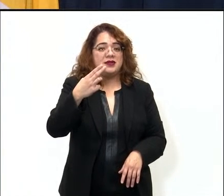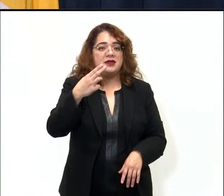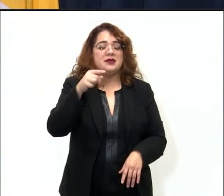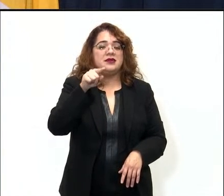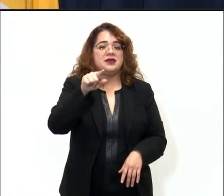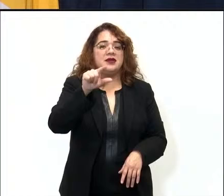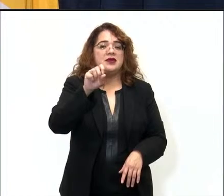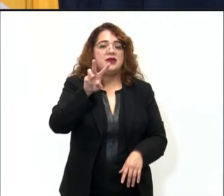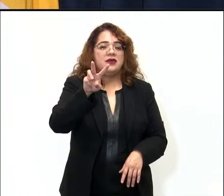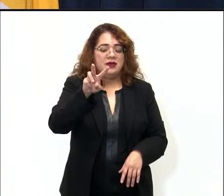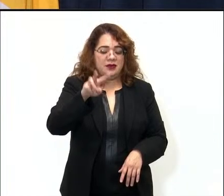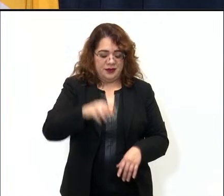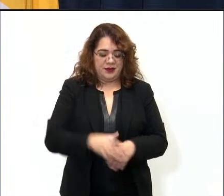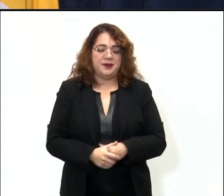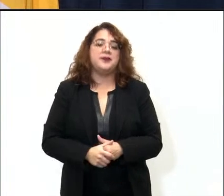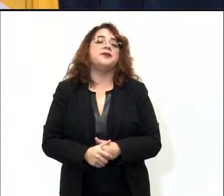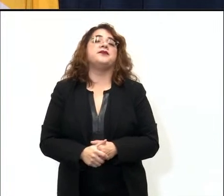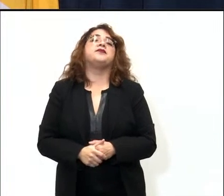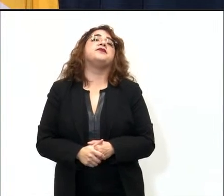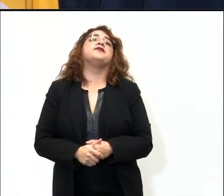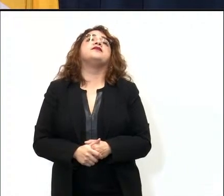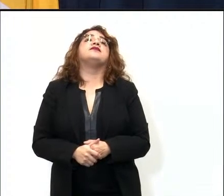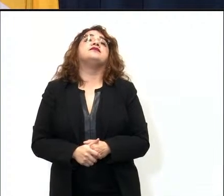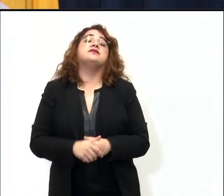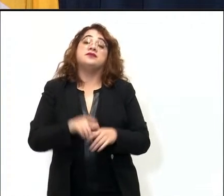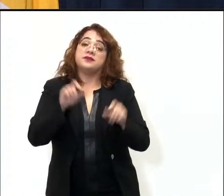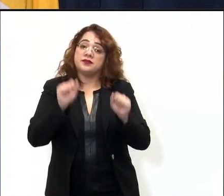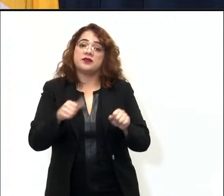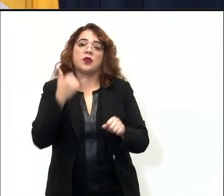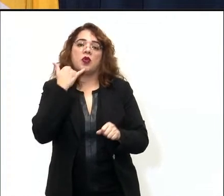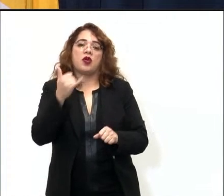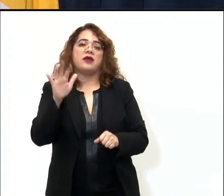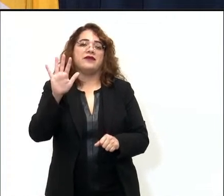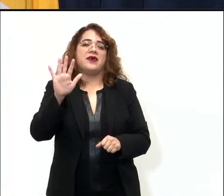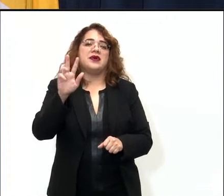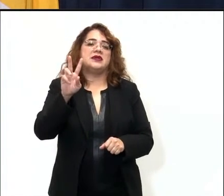ACCINE @longbeach.gov. También puede llamar a área